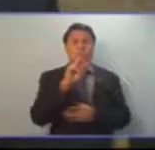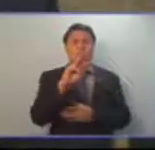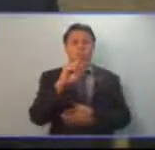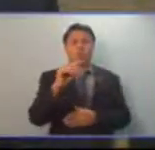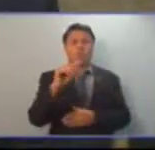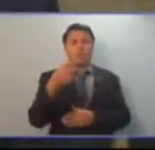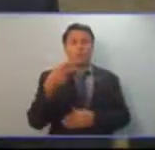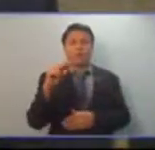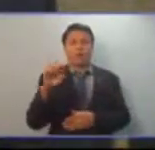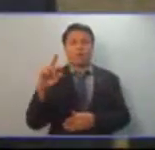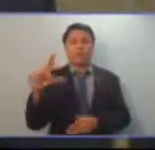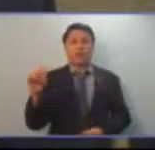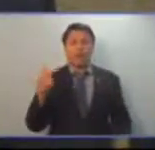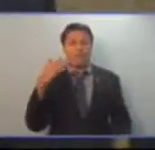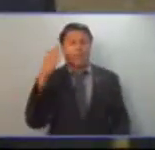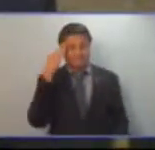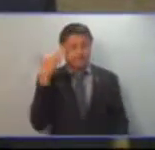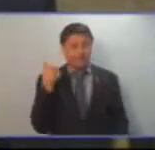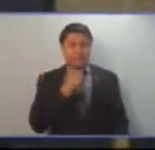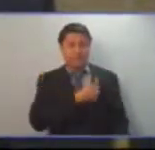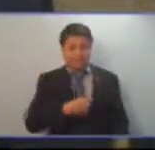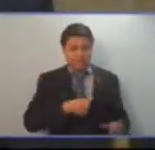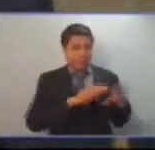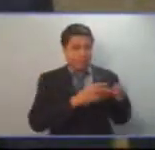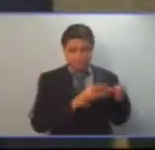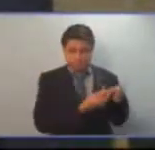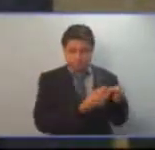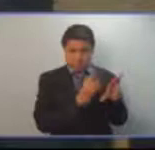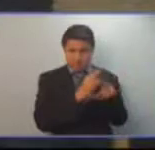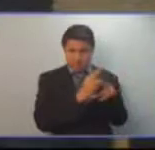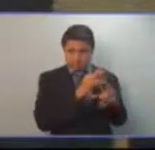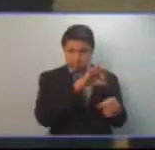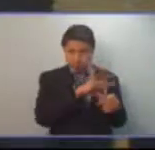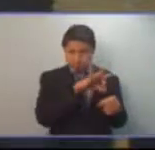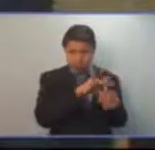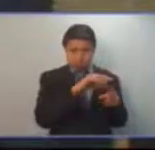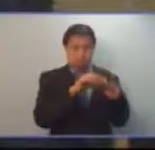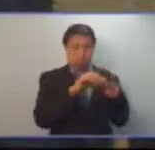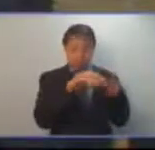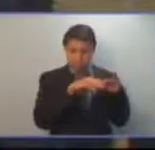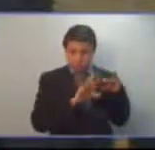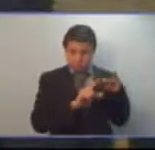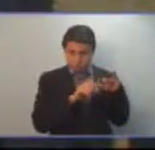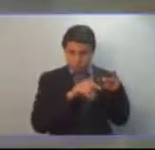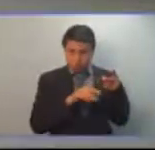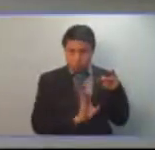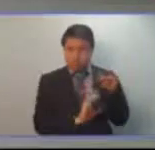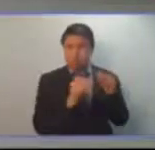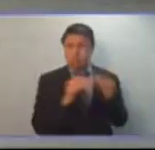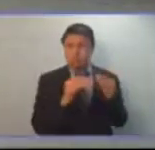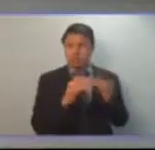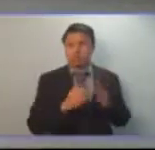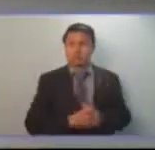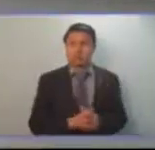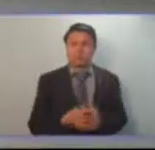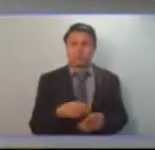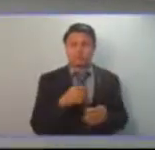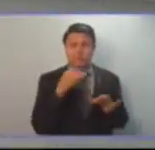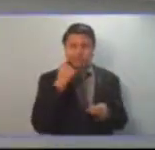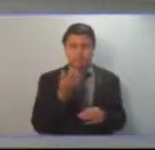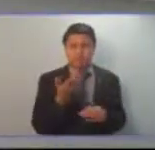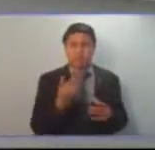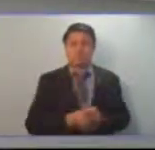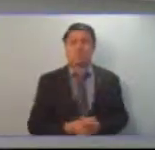Ramírez. Ella es presidenta de la Comisión de Reformas Electorales. Usted hablaba ya antecedentes históricos de lo que ha